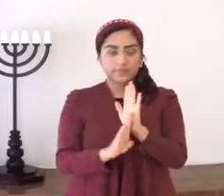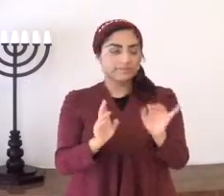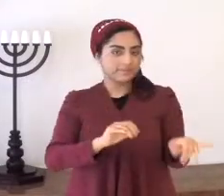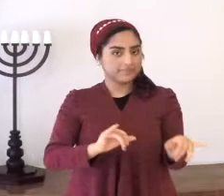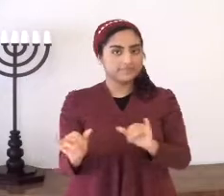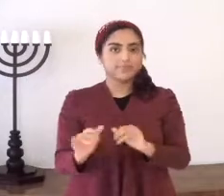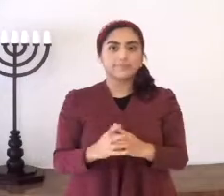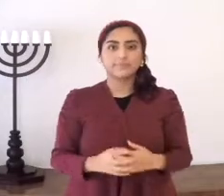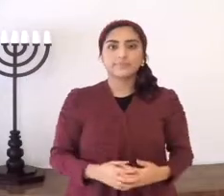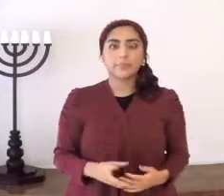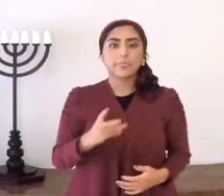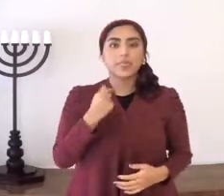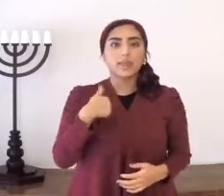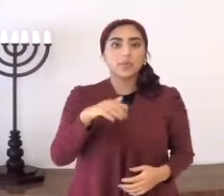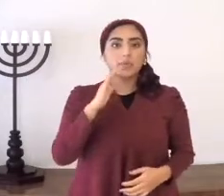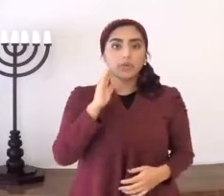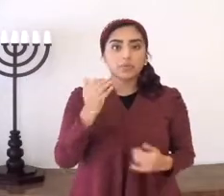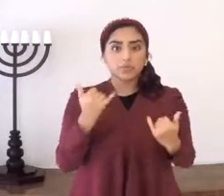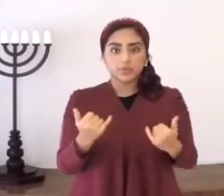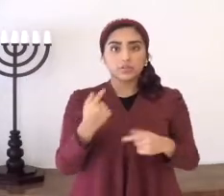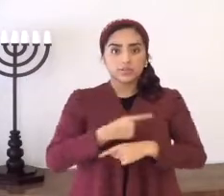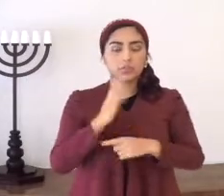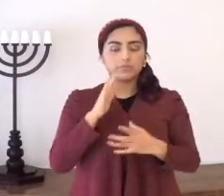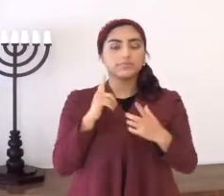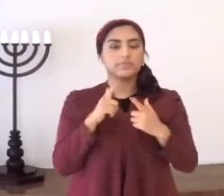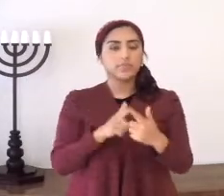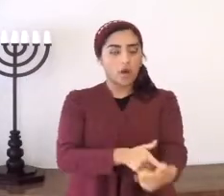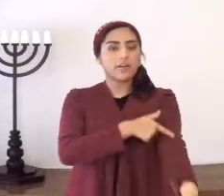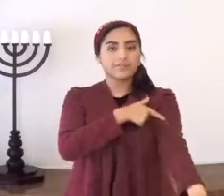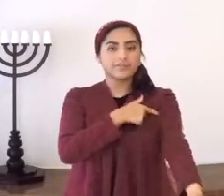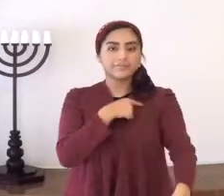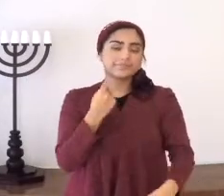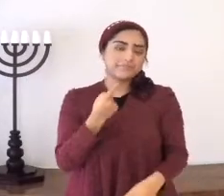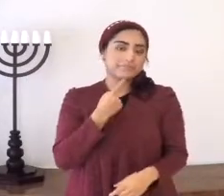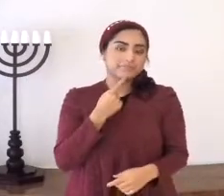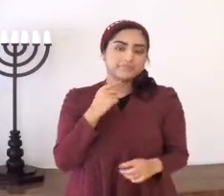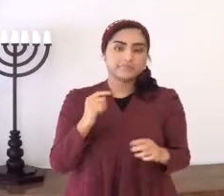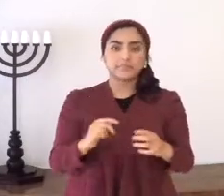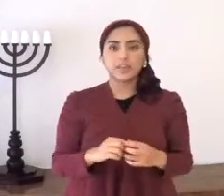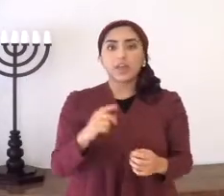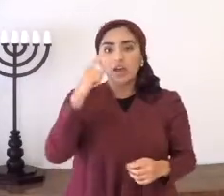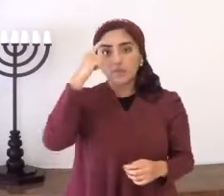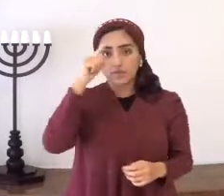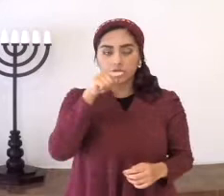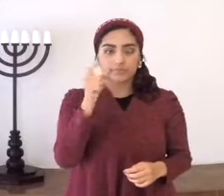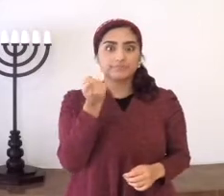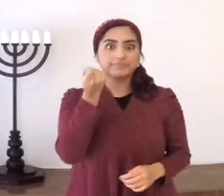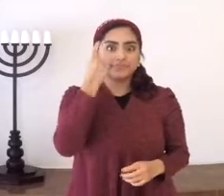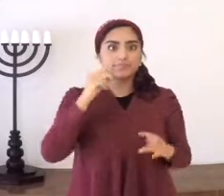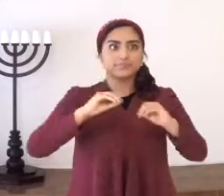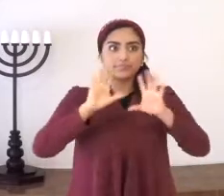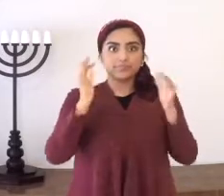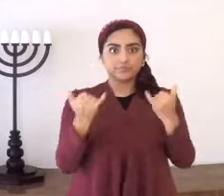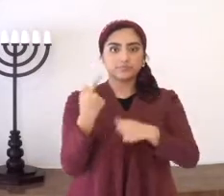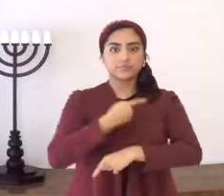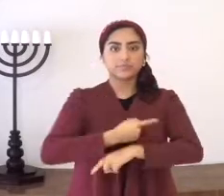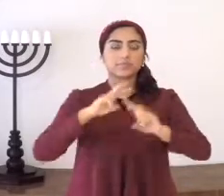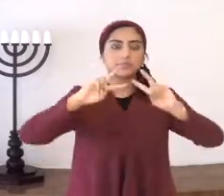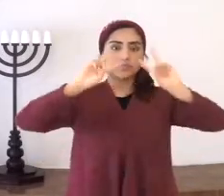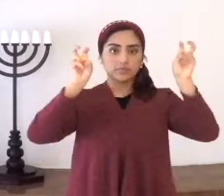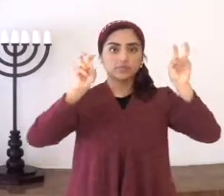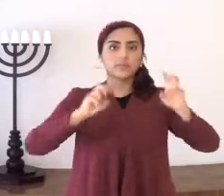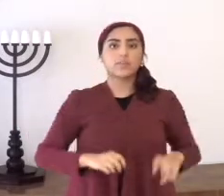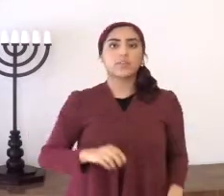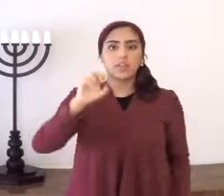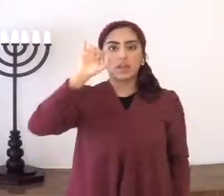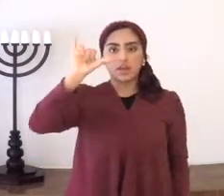tu Tanaj, tu Biblia, y vamos a tomarnos todo el tiempo del mundo, por así decirlo, para que se entienda